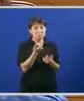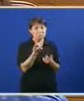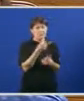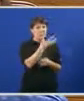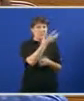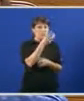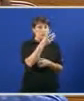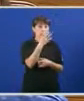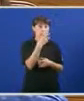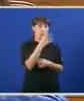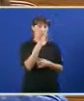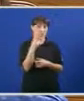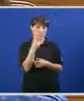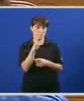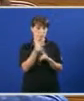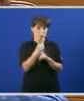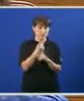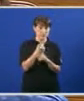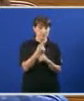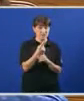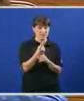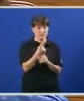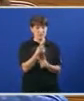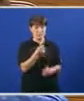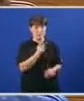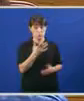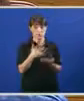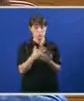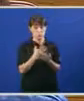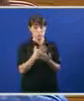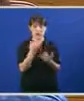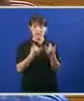342 euros ao mes. ¿Sabe vostede como se vive con esas cifras?